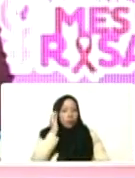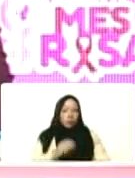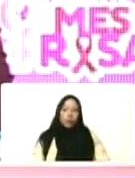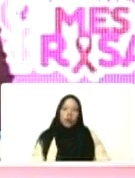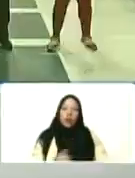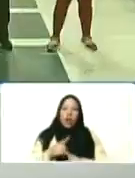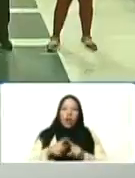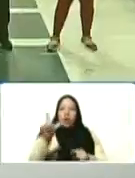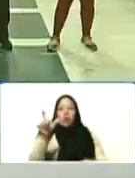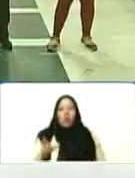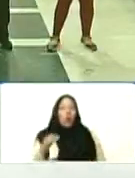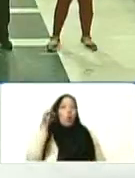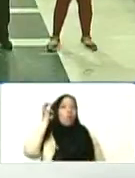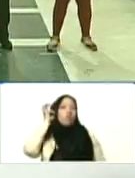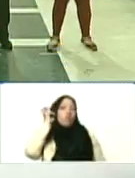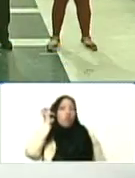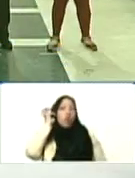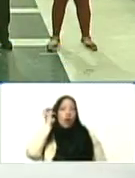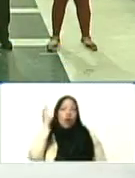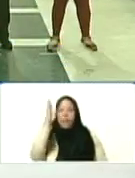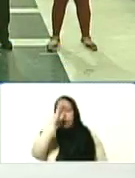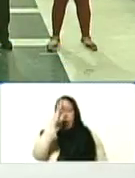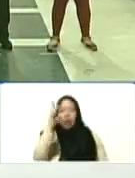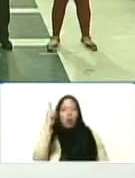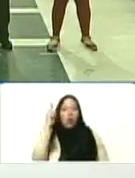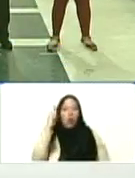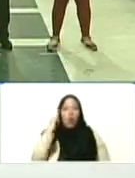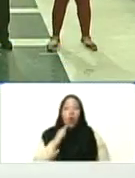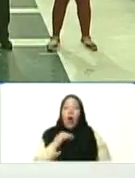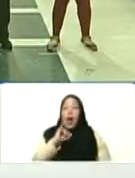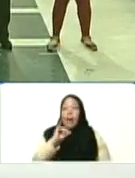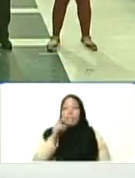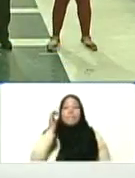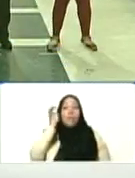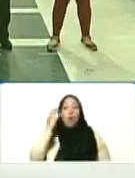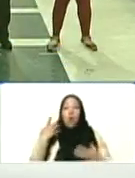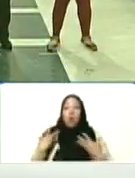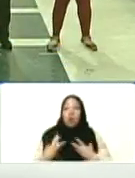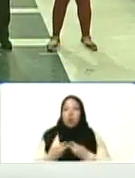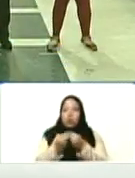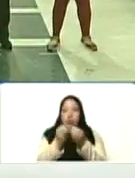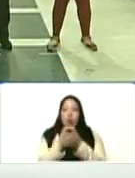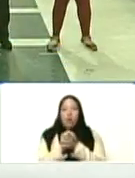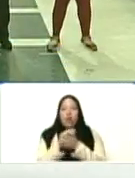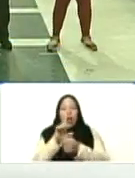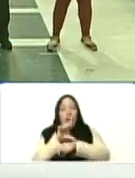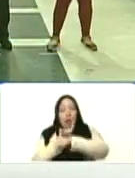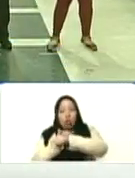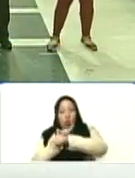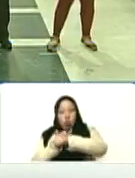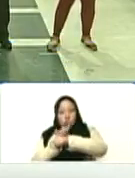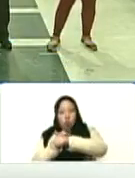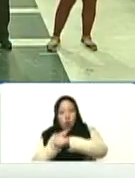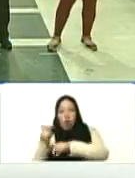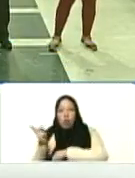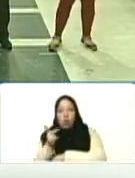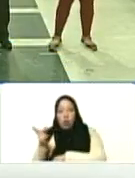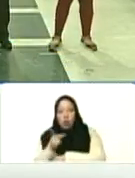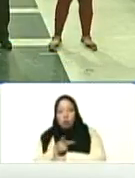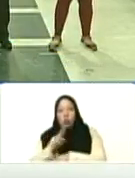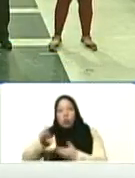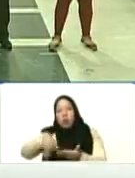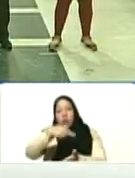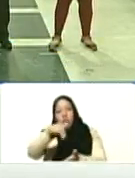Olga Mendoza, gerente del Banco de la Mujer, junto a la doctora Montilla, autoridad nacional